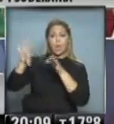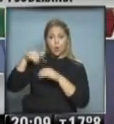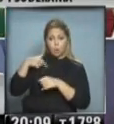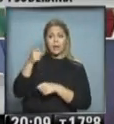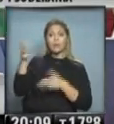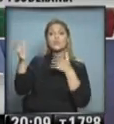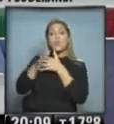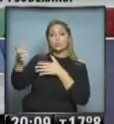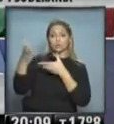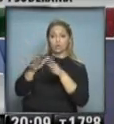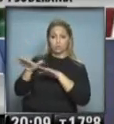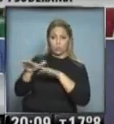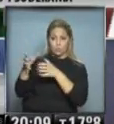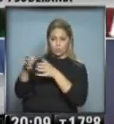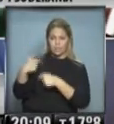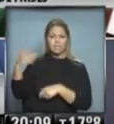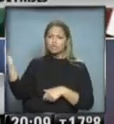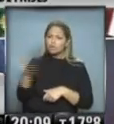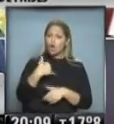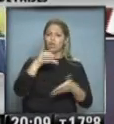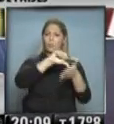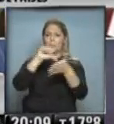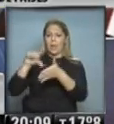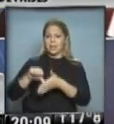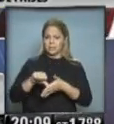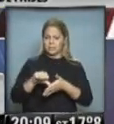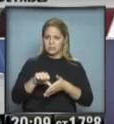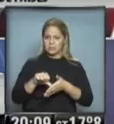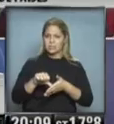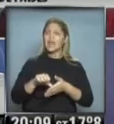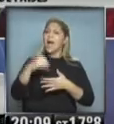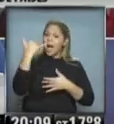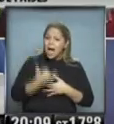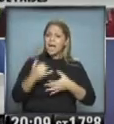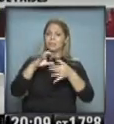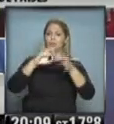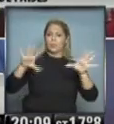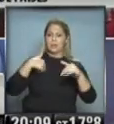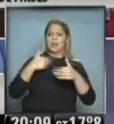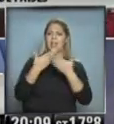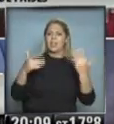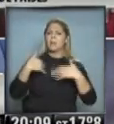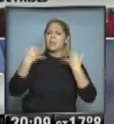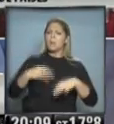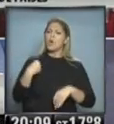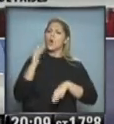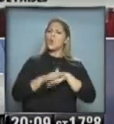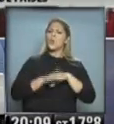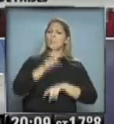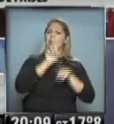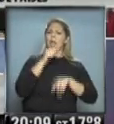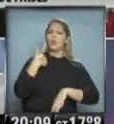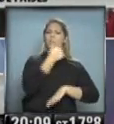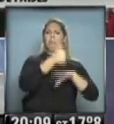Europa. Todos los países tienen soberanía y dignidad. No es posible por culpa de esos